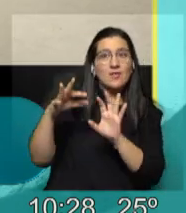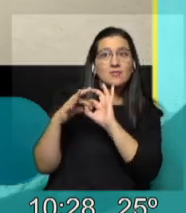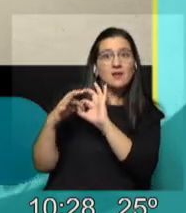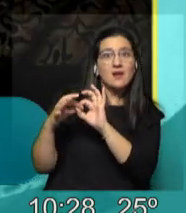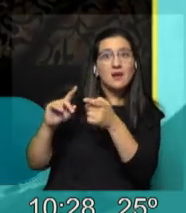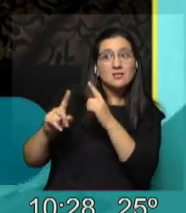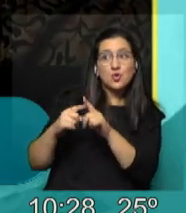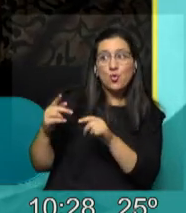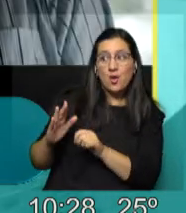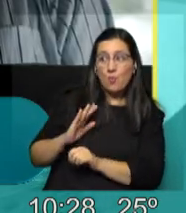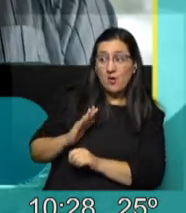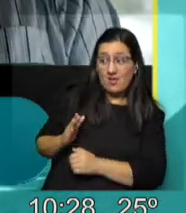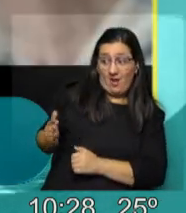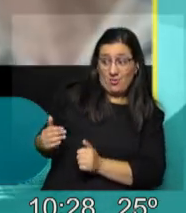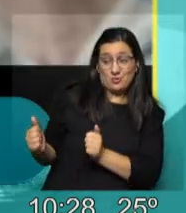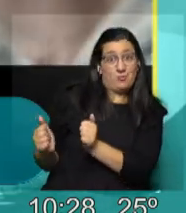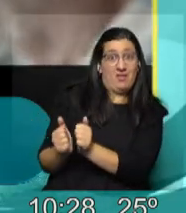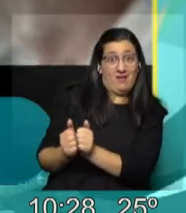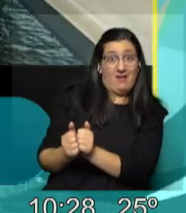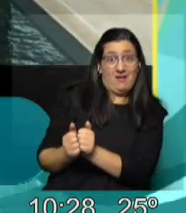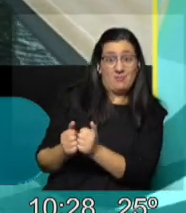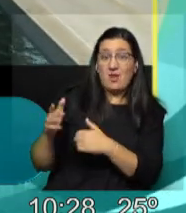mujer que tiene al lado, que es su mujer.